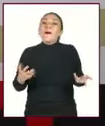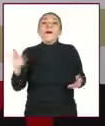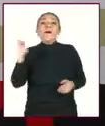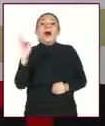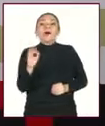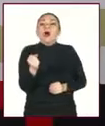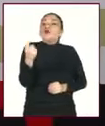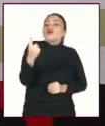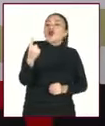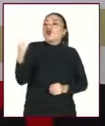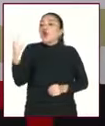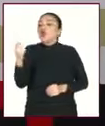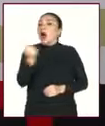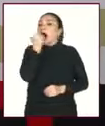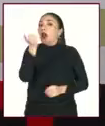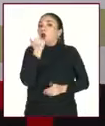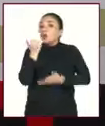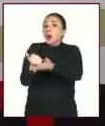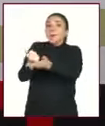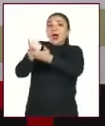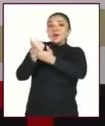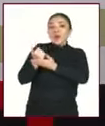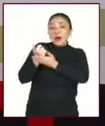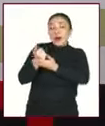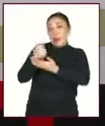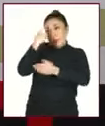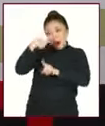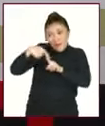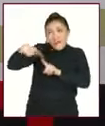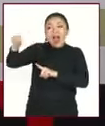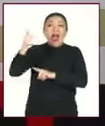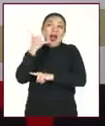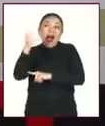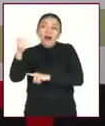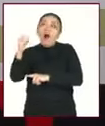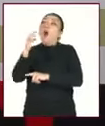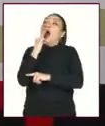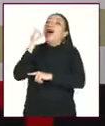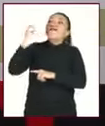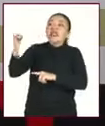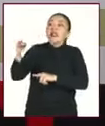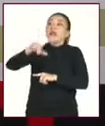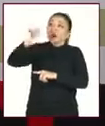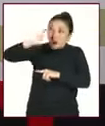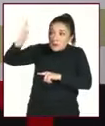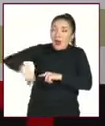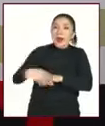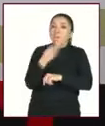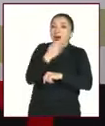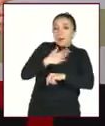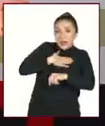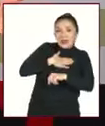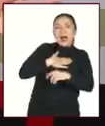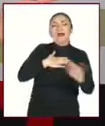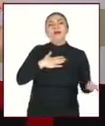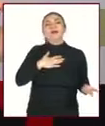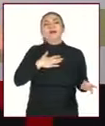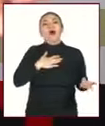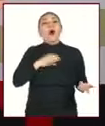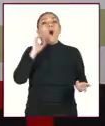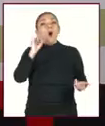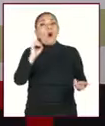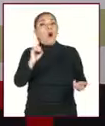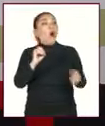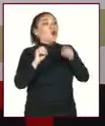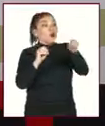alumnos que nos apoyen en cuanto avisa, ven y dime, o tú llévate los